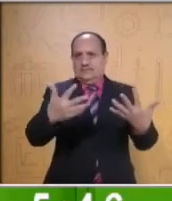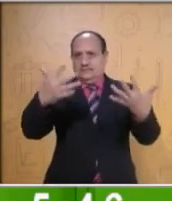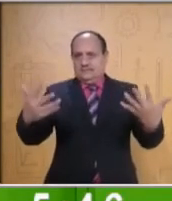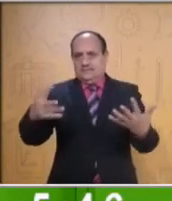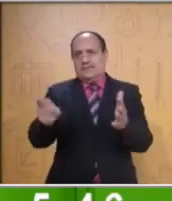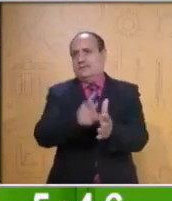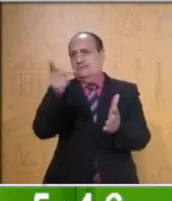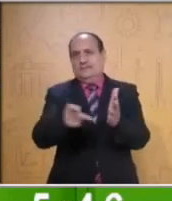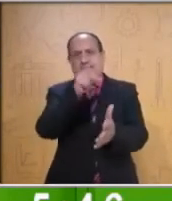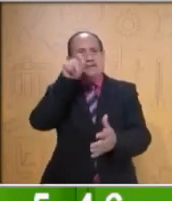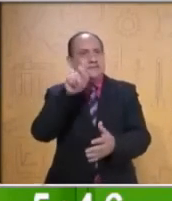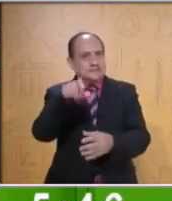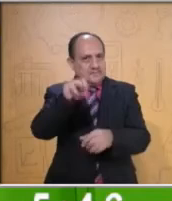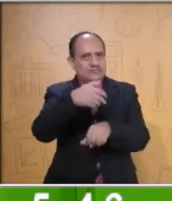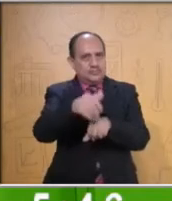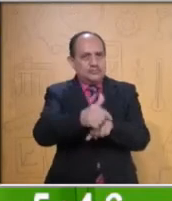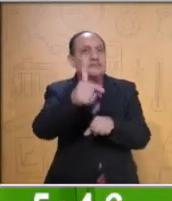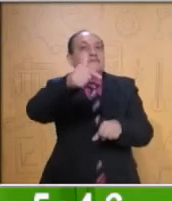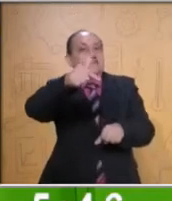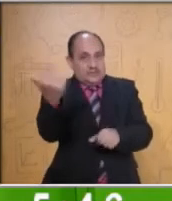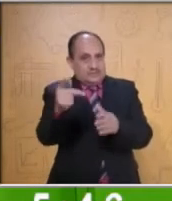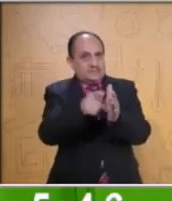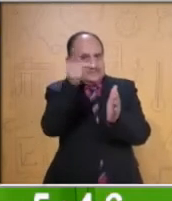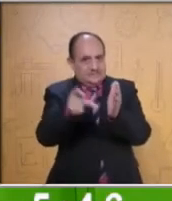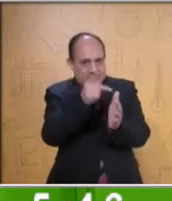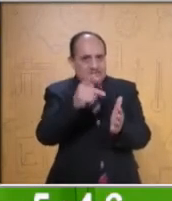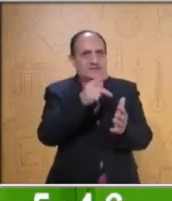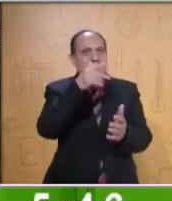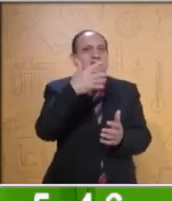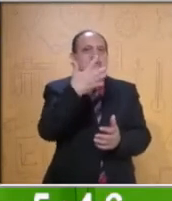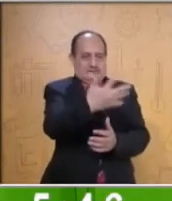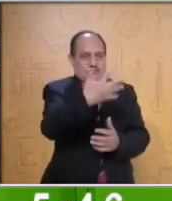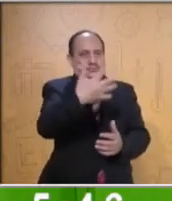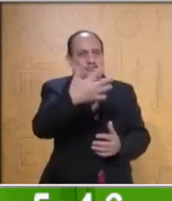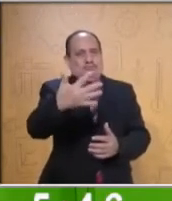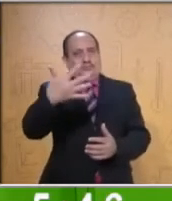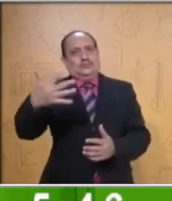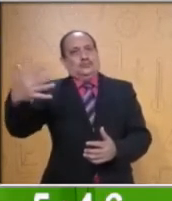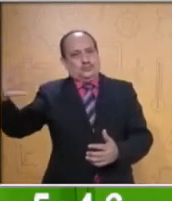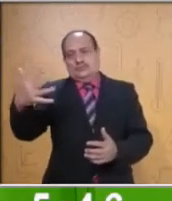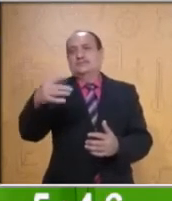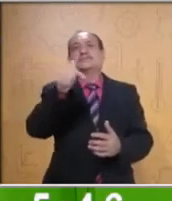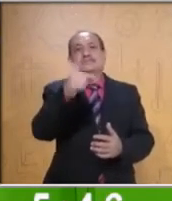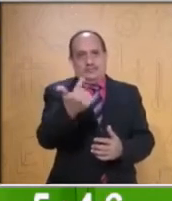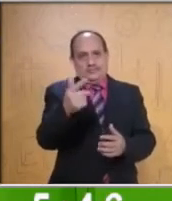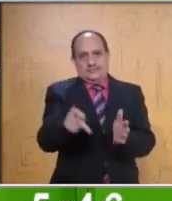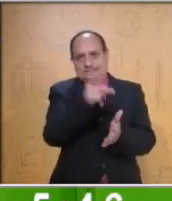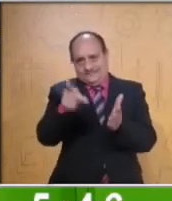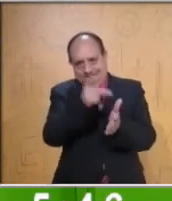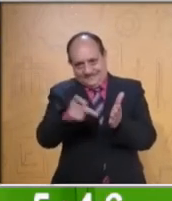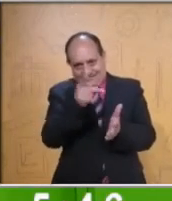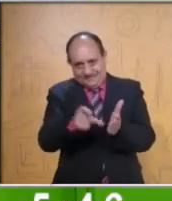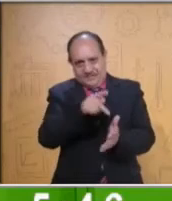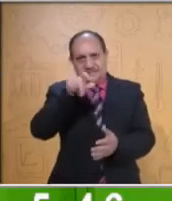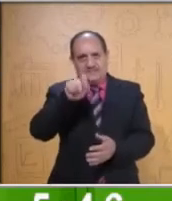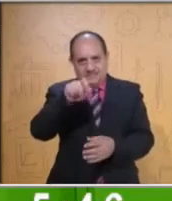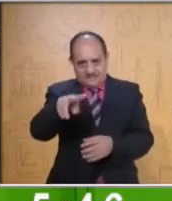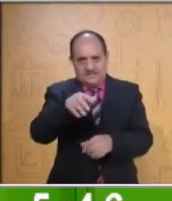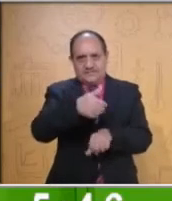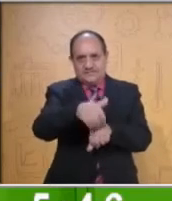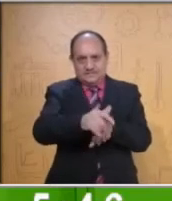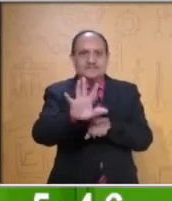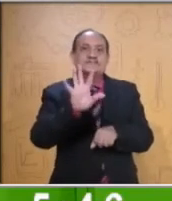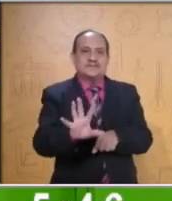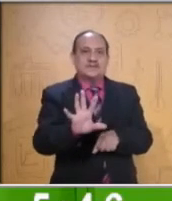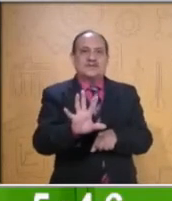que dijimos que tenía 12 veces que se repetían, 12 frecuencias. El dato que más veces se repite es 5, por lo tanto